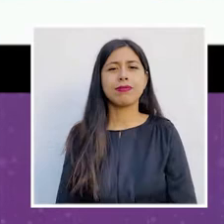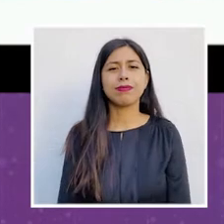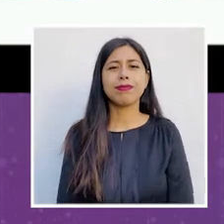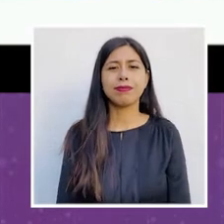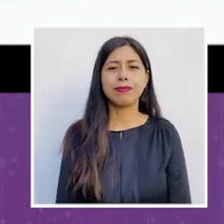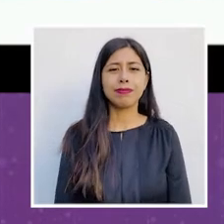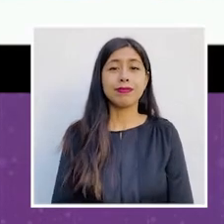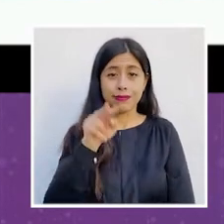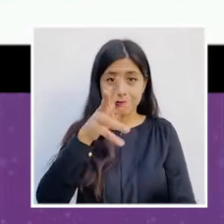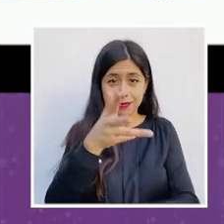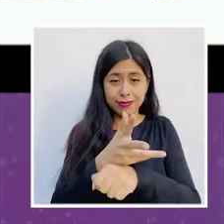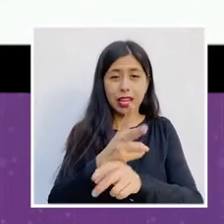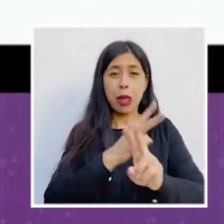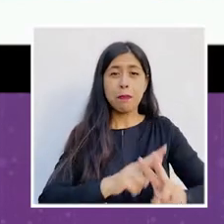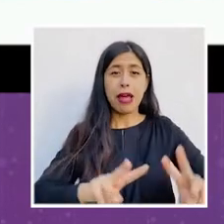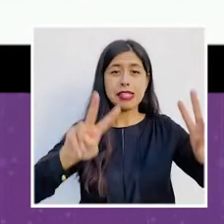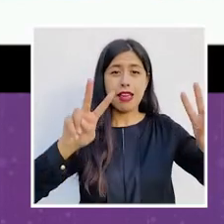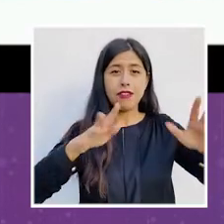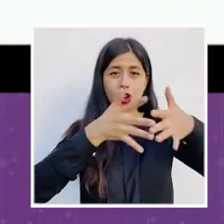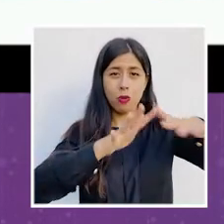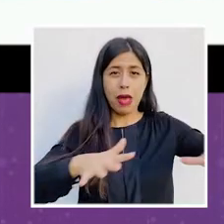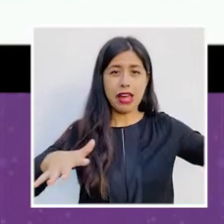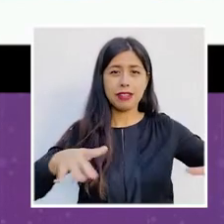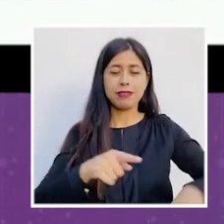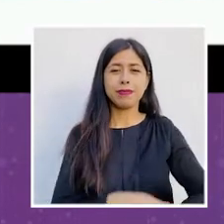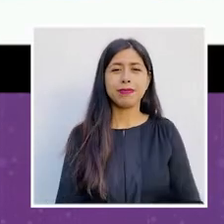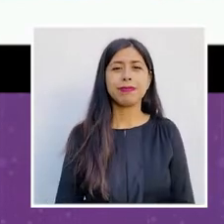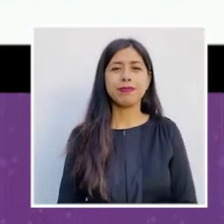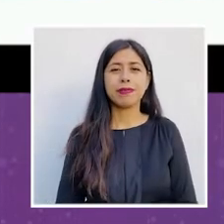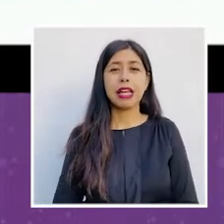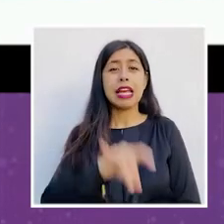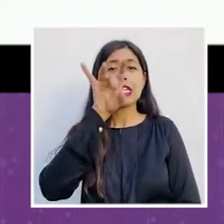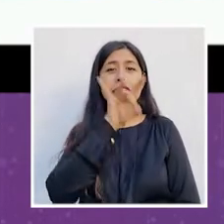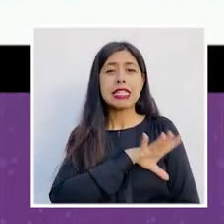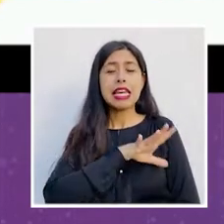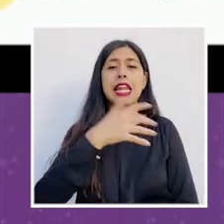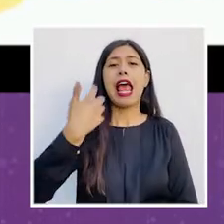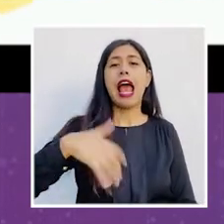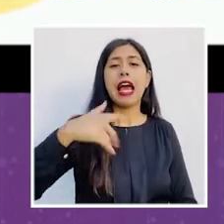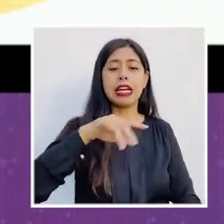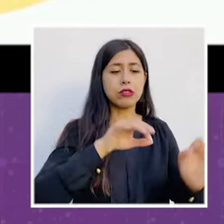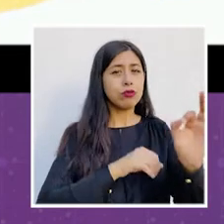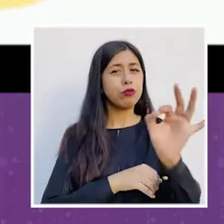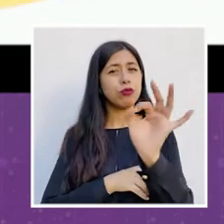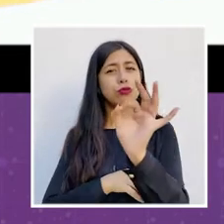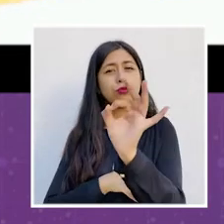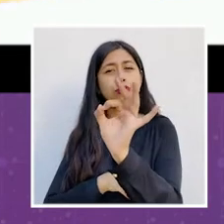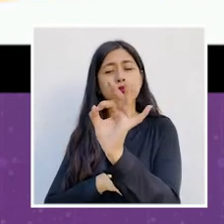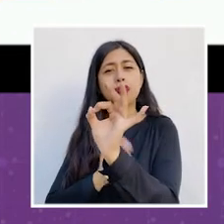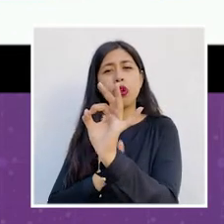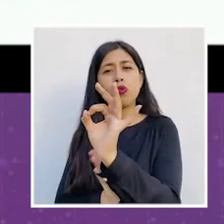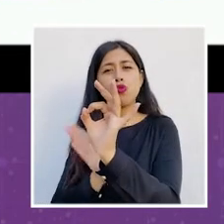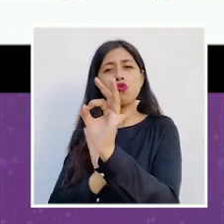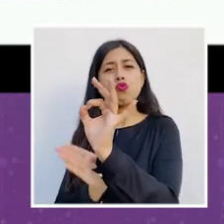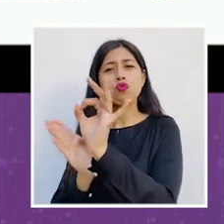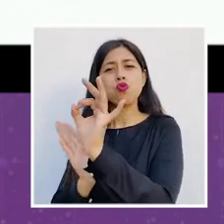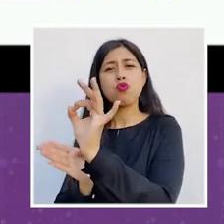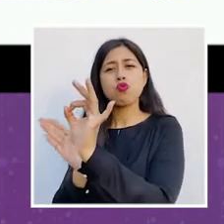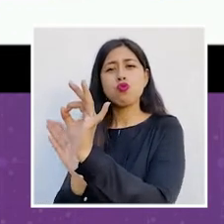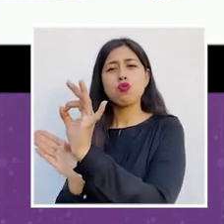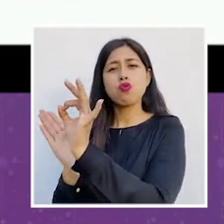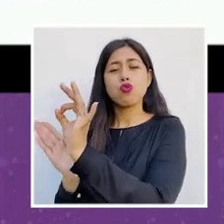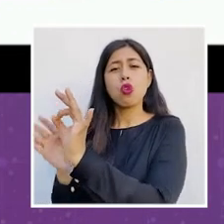Ahí aparece el lunar lunar en el Pacífico. Cruza Chile, Argentina, y sigue su navegación,